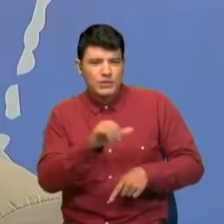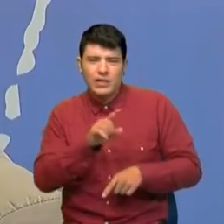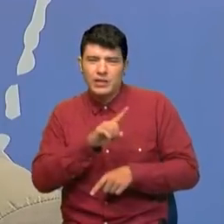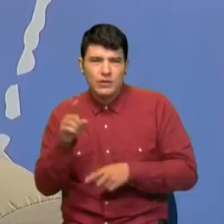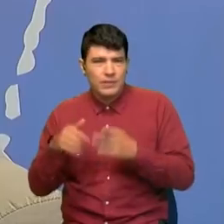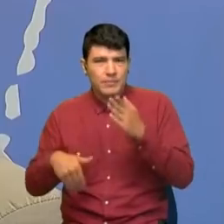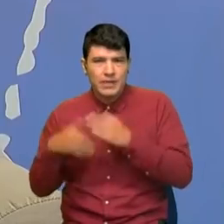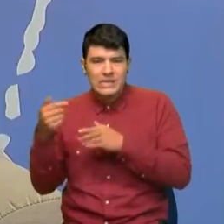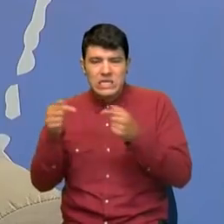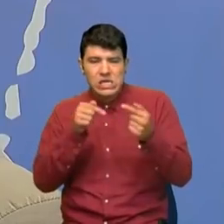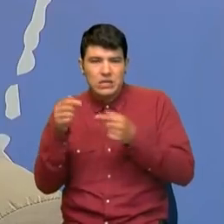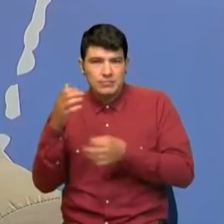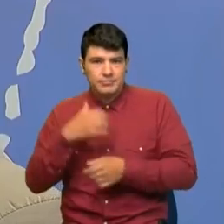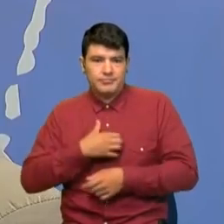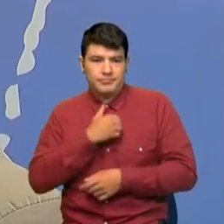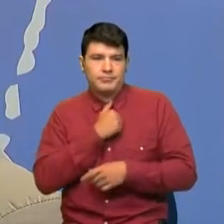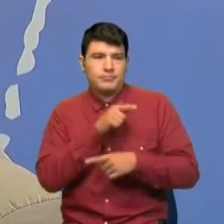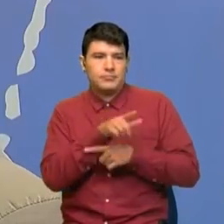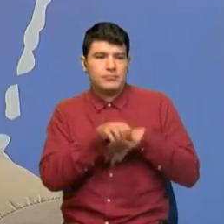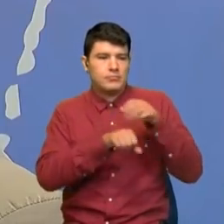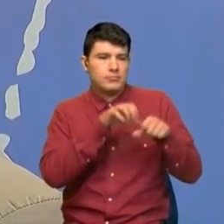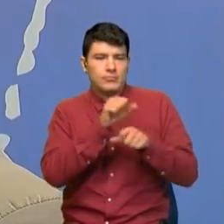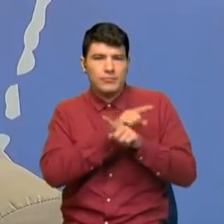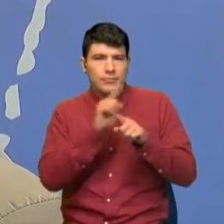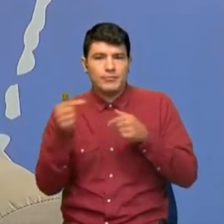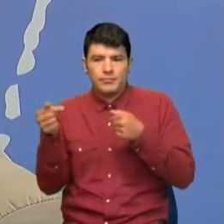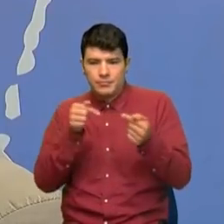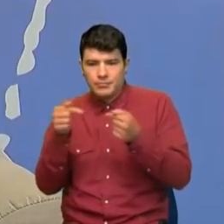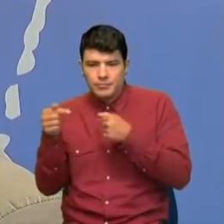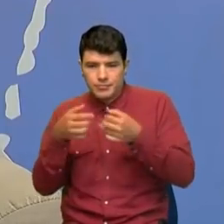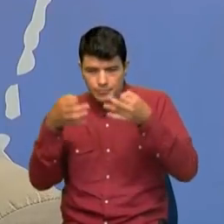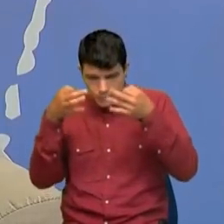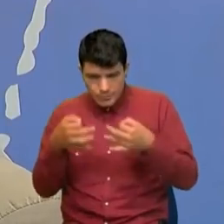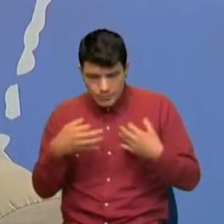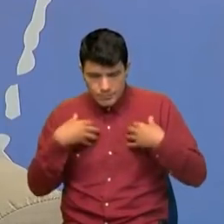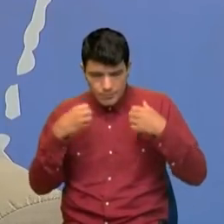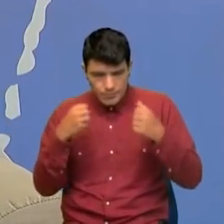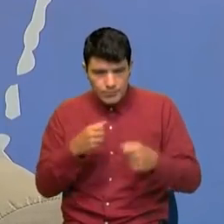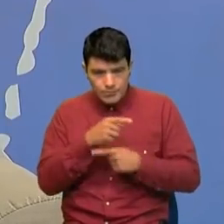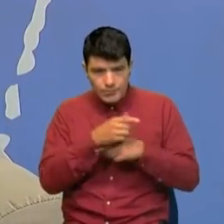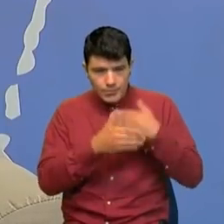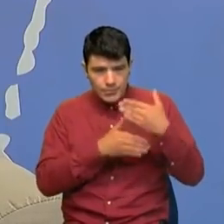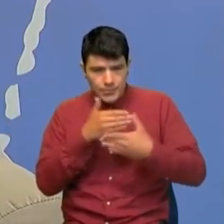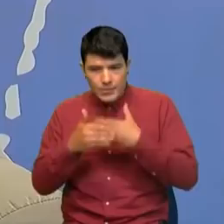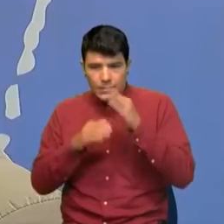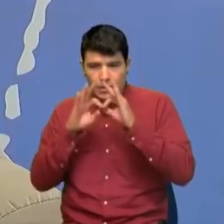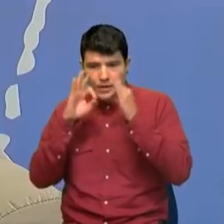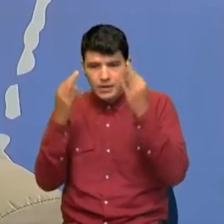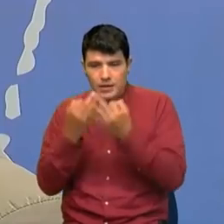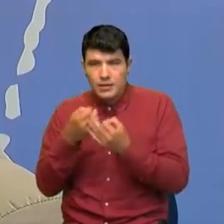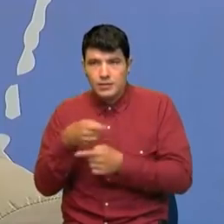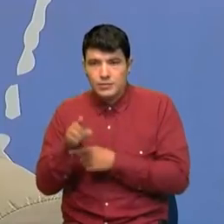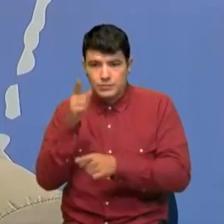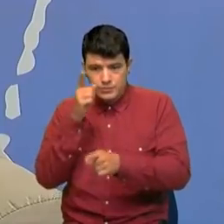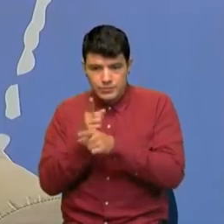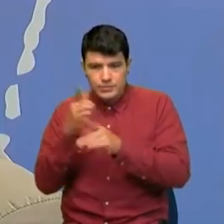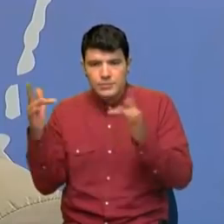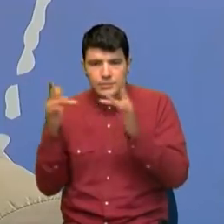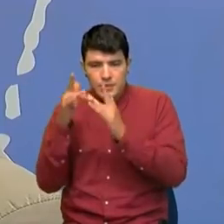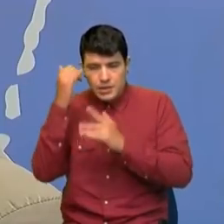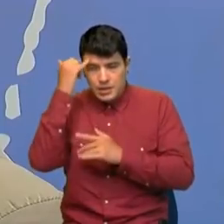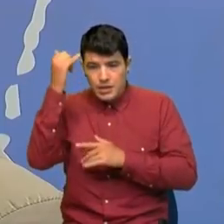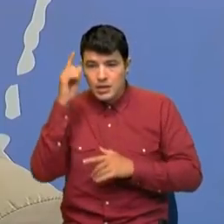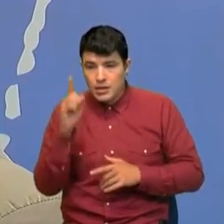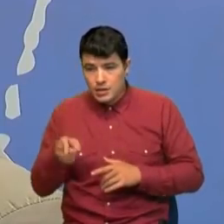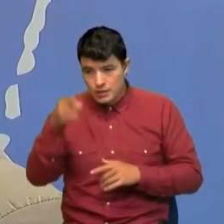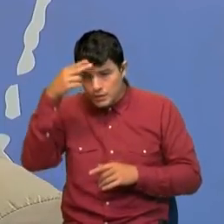a la posesión, sino entrar en una discusión ya más patrimonial en la jurisdicción de familia, que sería lo ideal, ya que él es hijo y